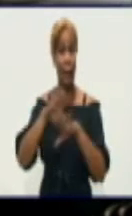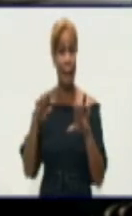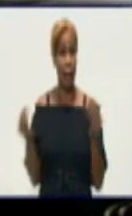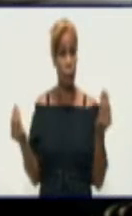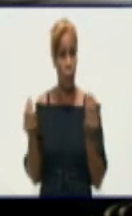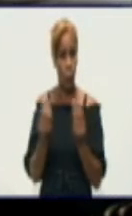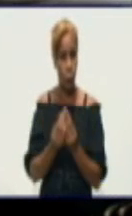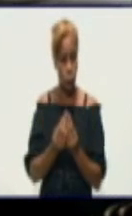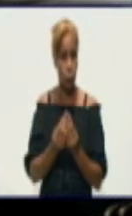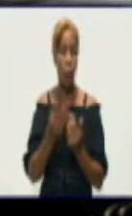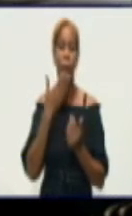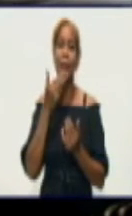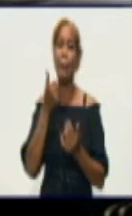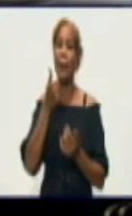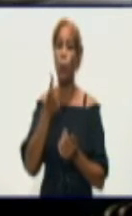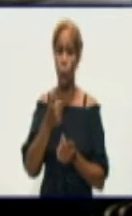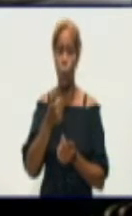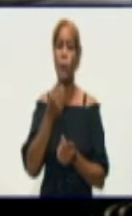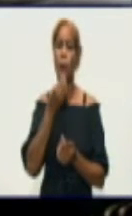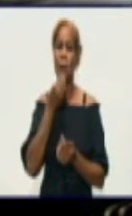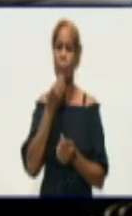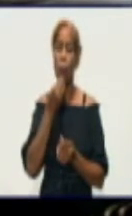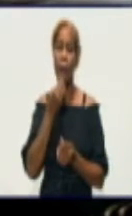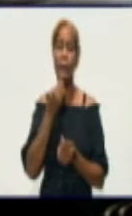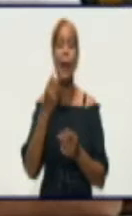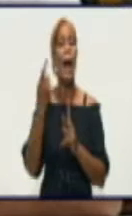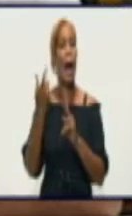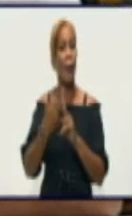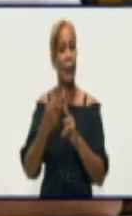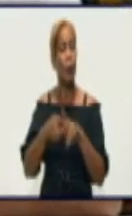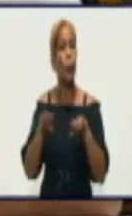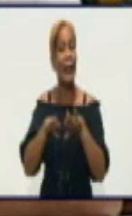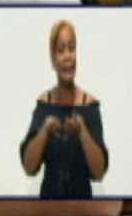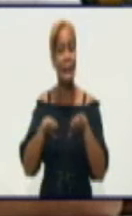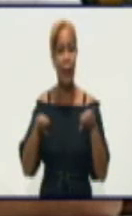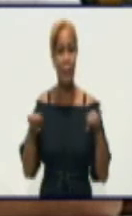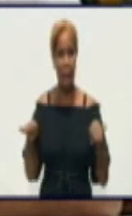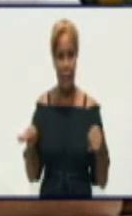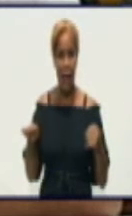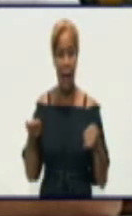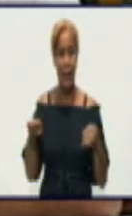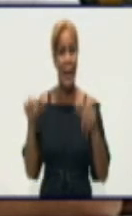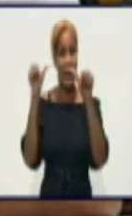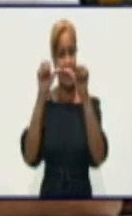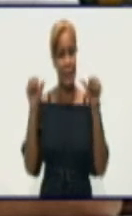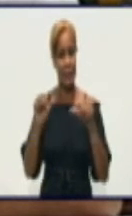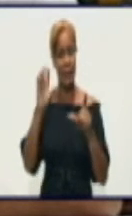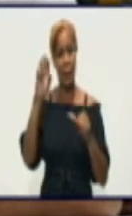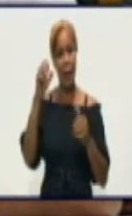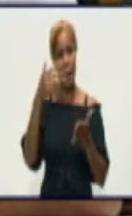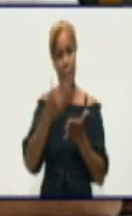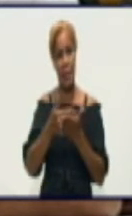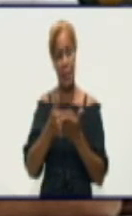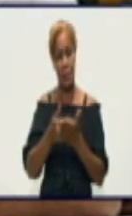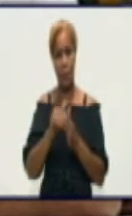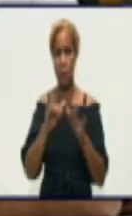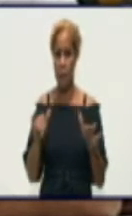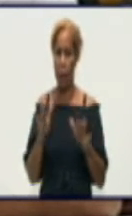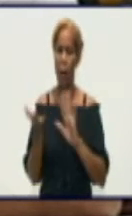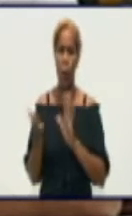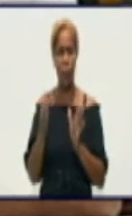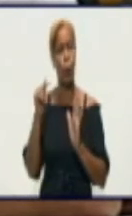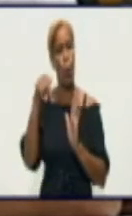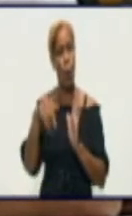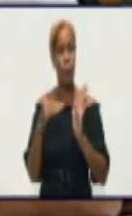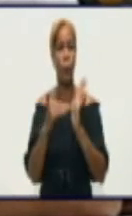comenzaba a haber una estabilidad en el sistema si yo suponemos que sobre el pico de la noche de hoy a guiteras este a plena